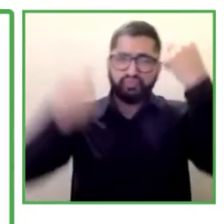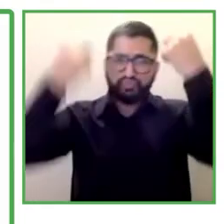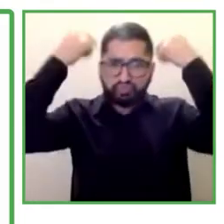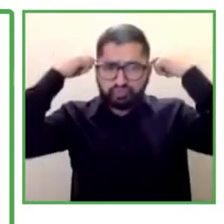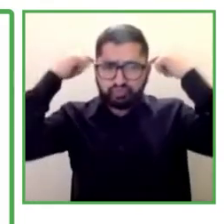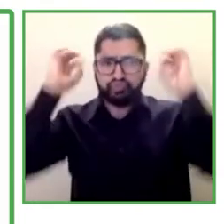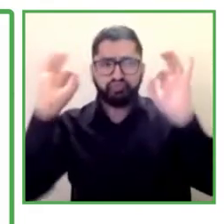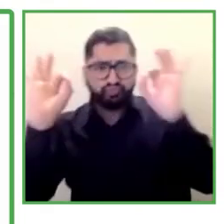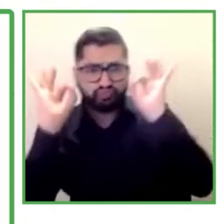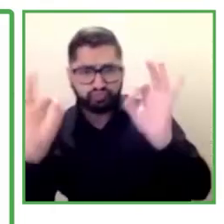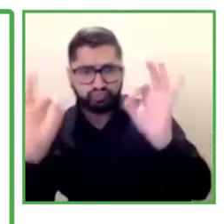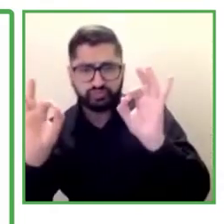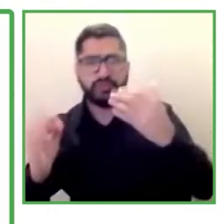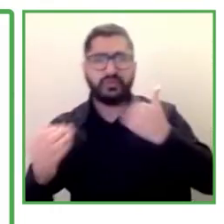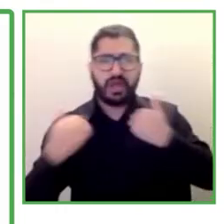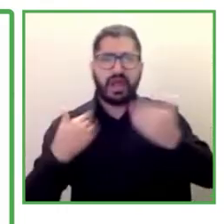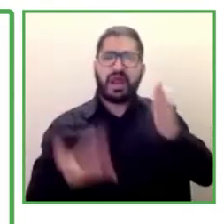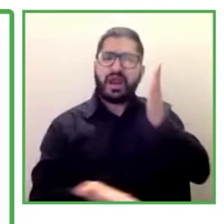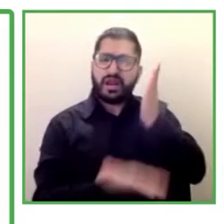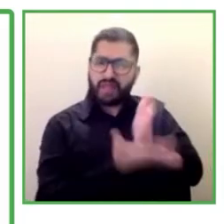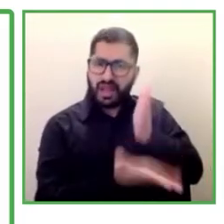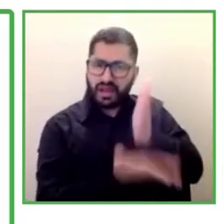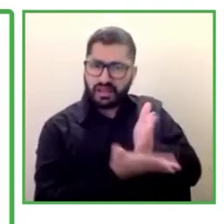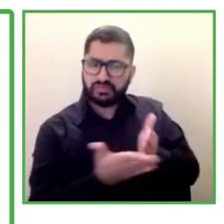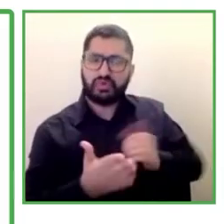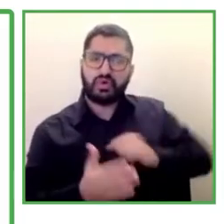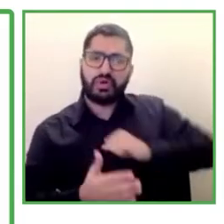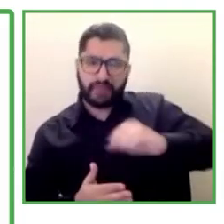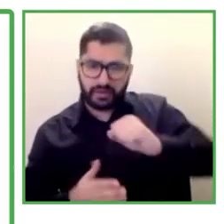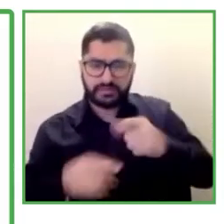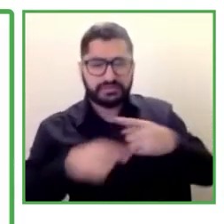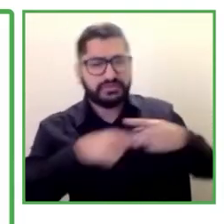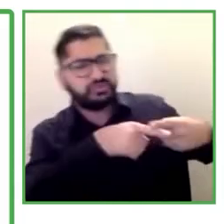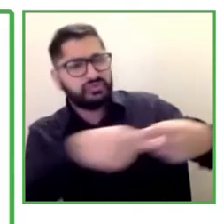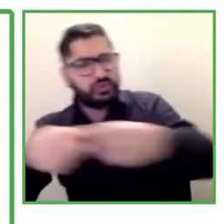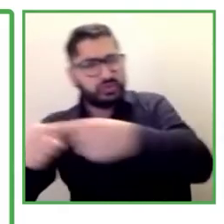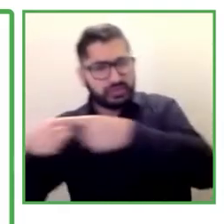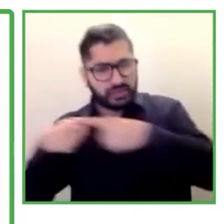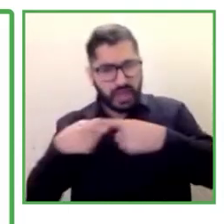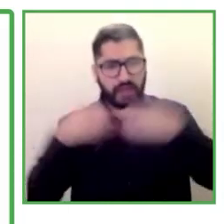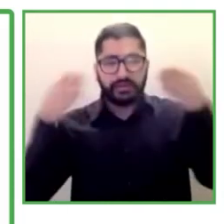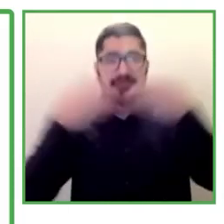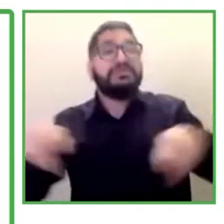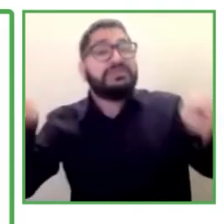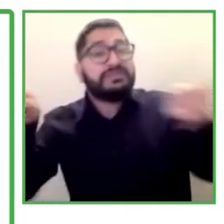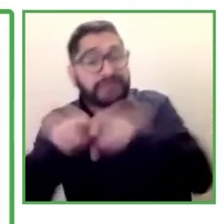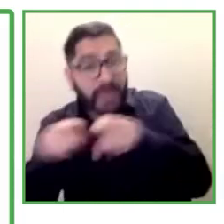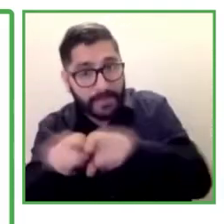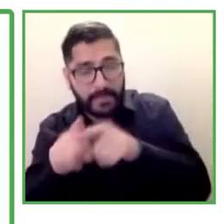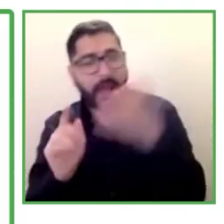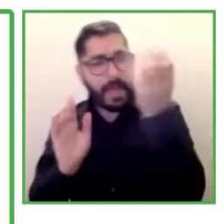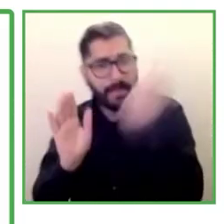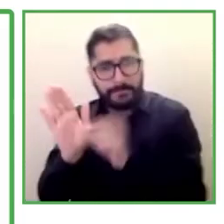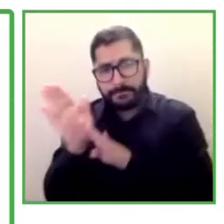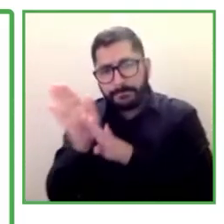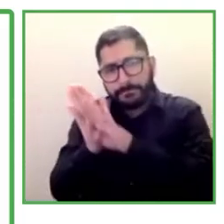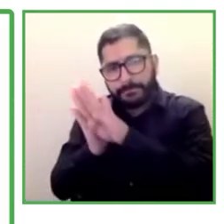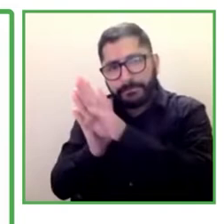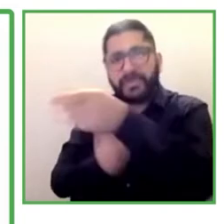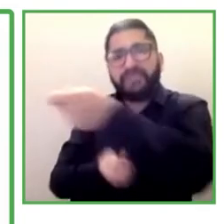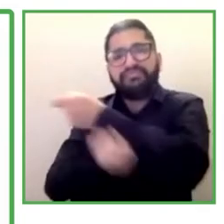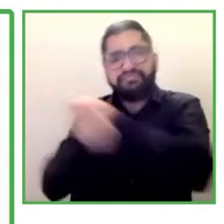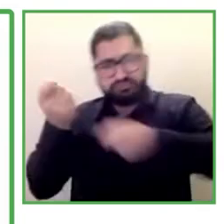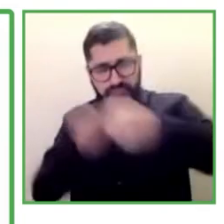y económicamente también genera valor. Las personas con discapacidad representan aproximadamente